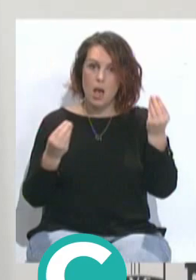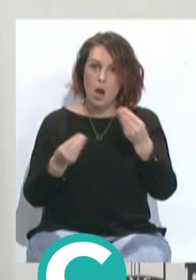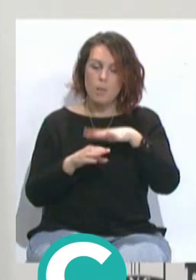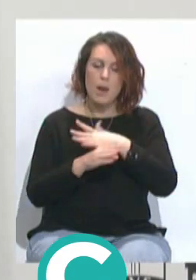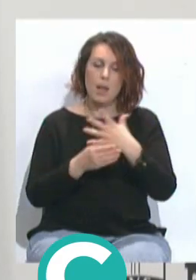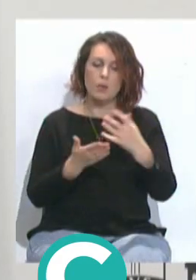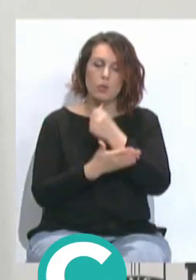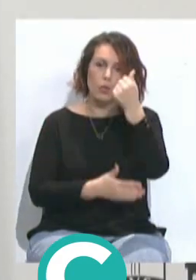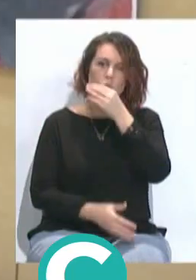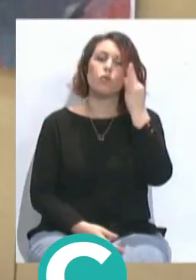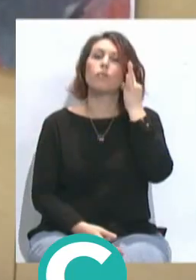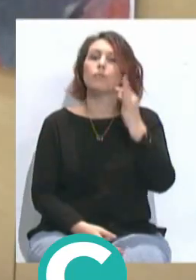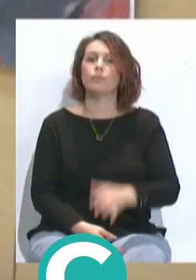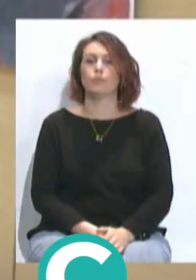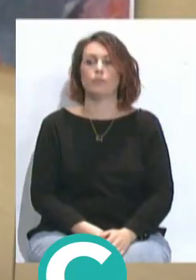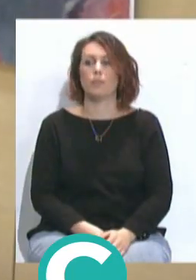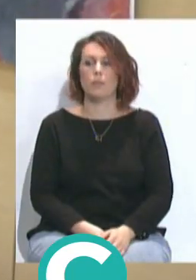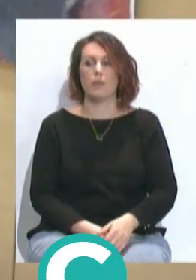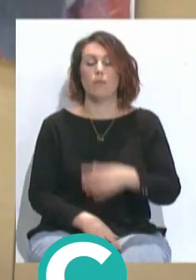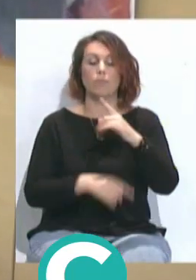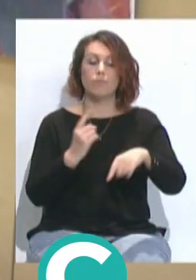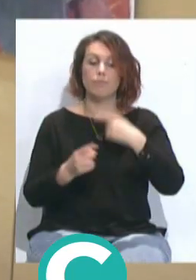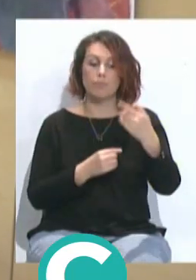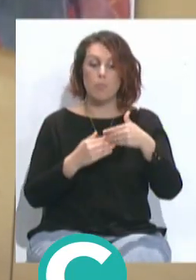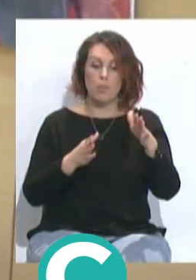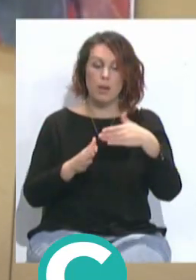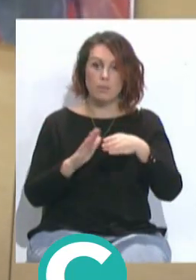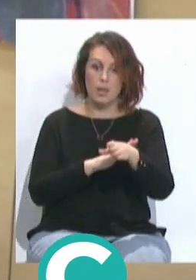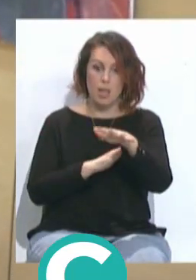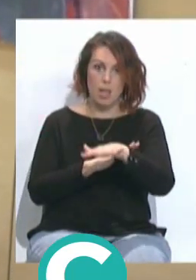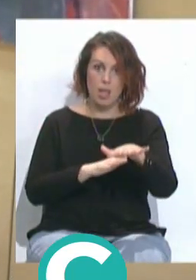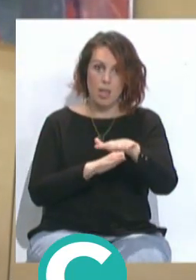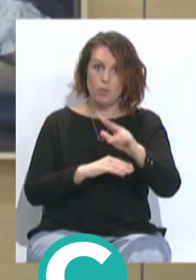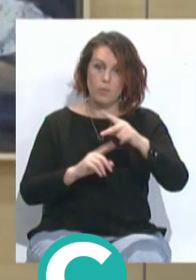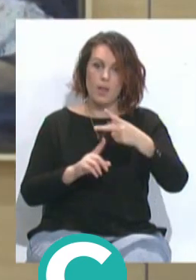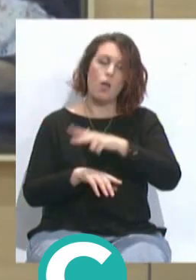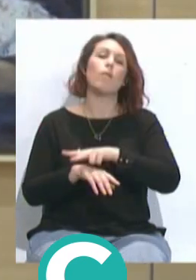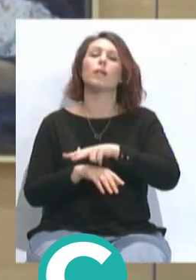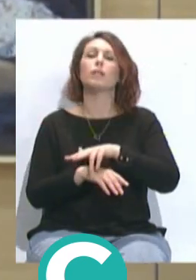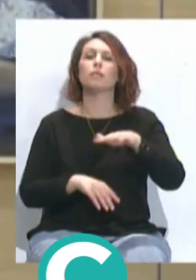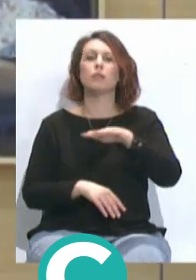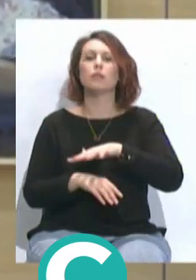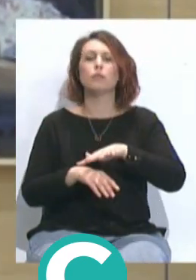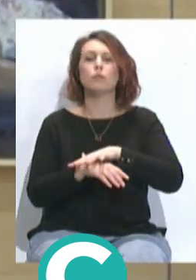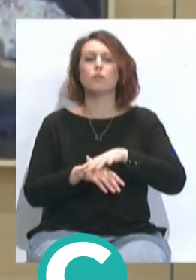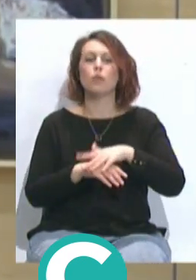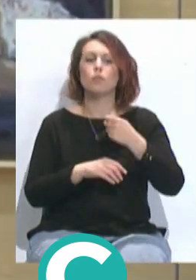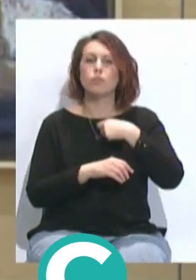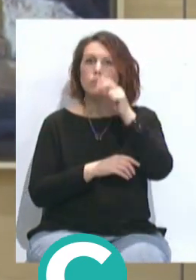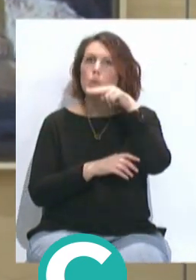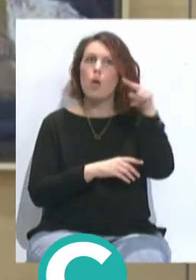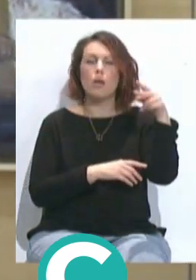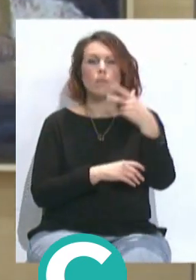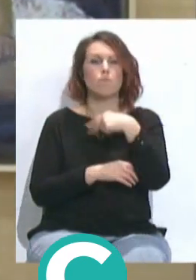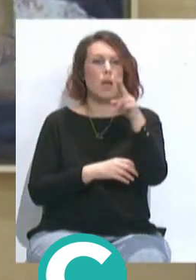para todos y para todas. Seguidamente se inauguraba en el vestíbulo de la subdelegación del gobierno la exposición de pintura Pan y Rosas,